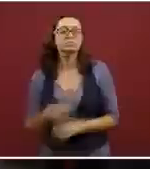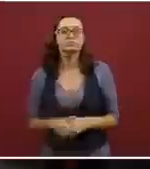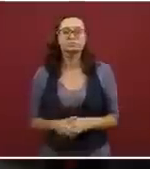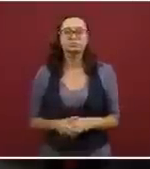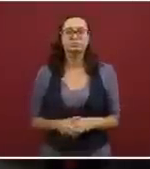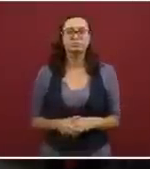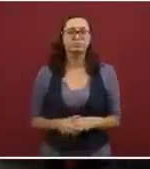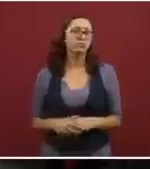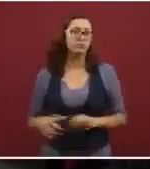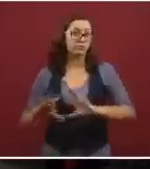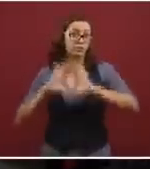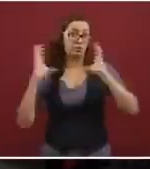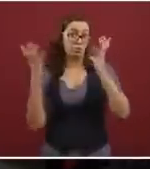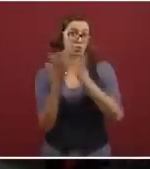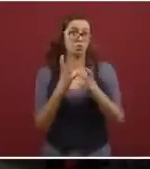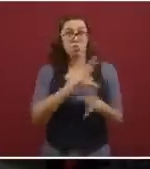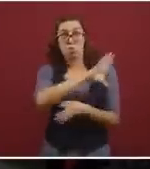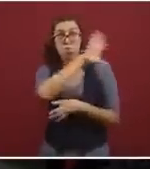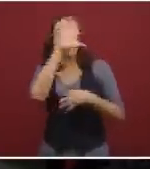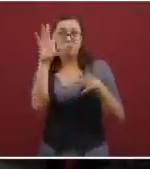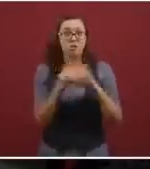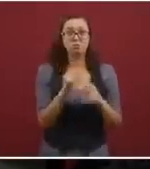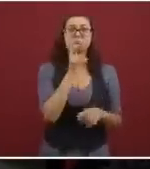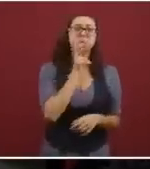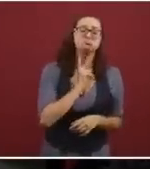No todos tienen petróleo.